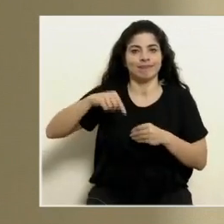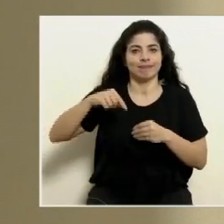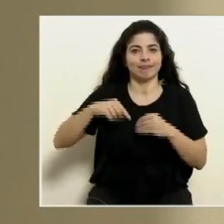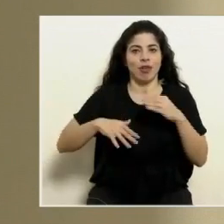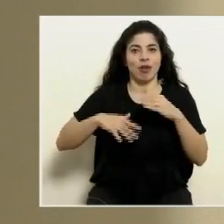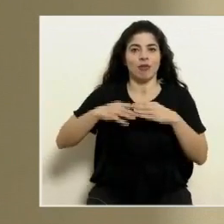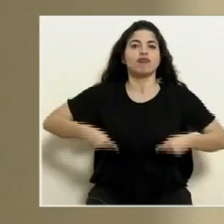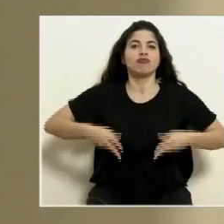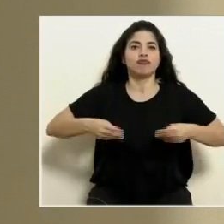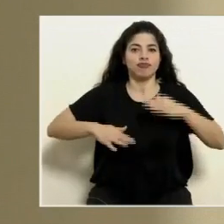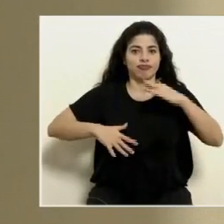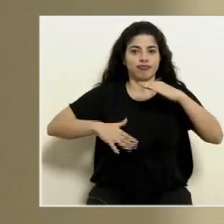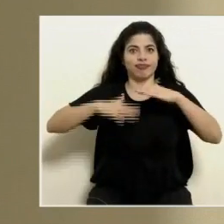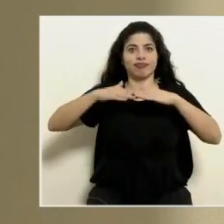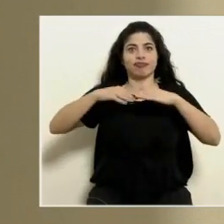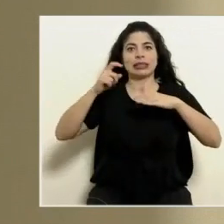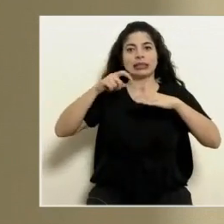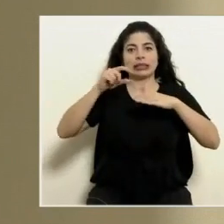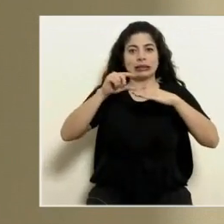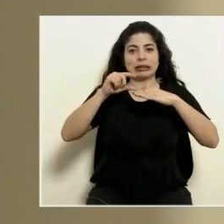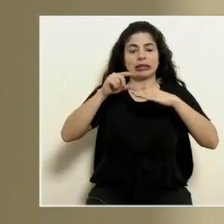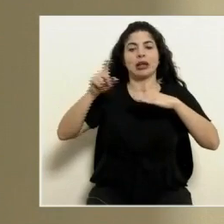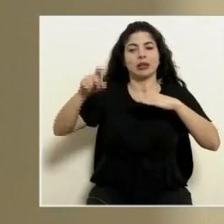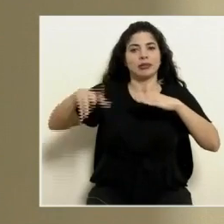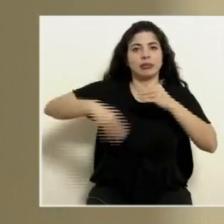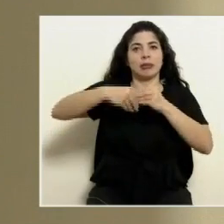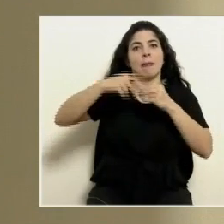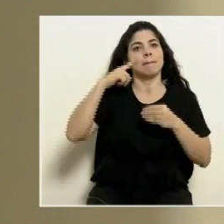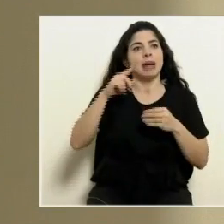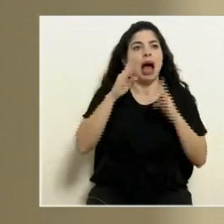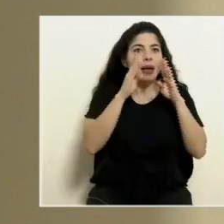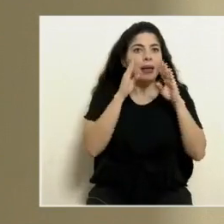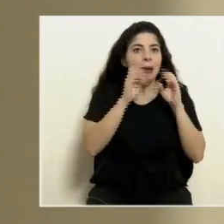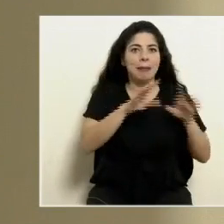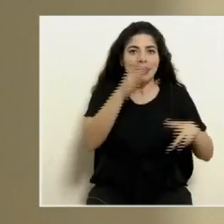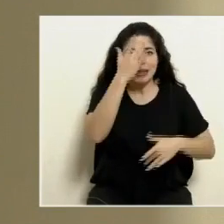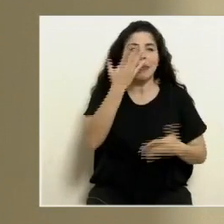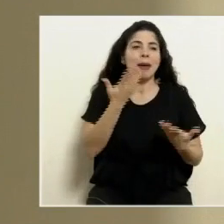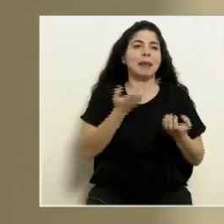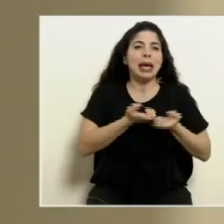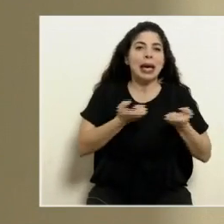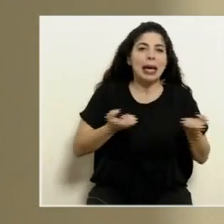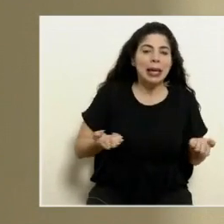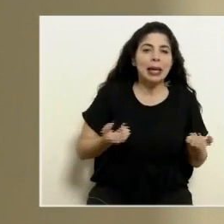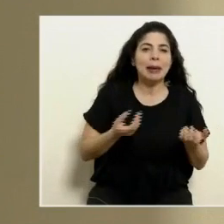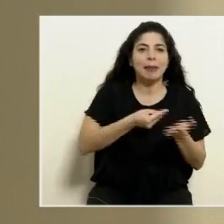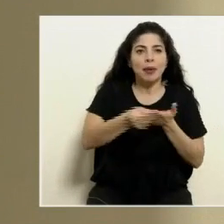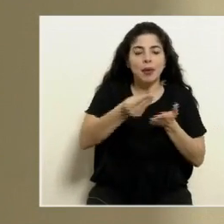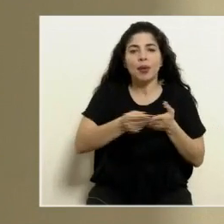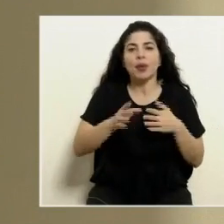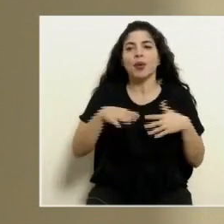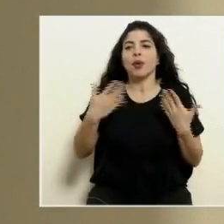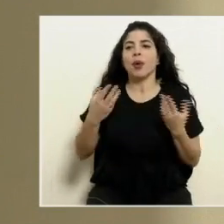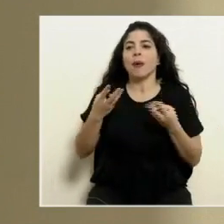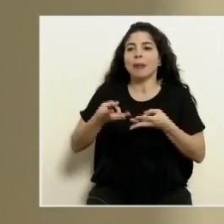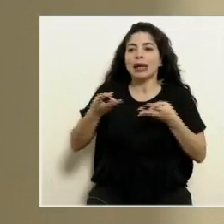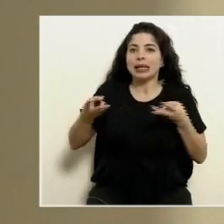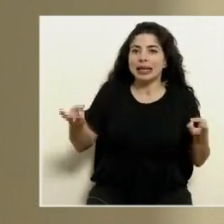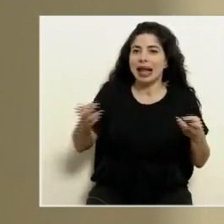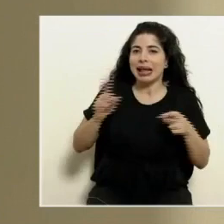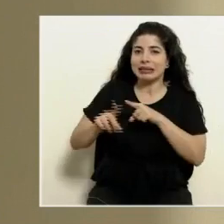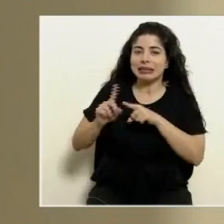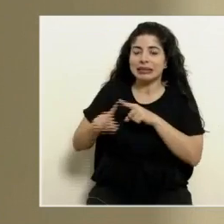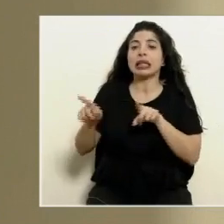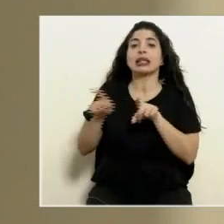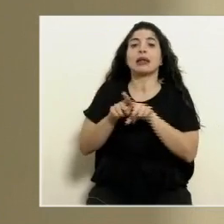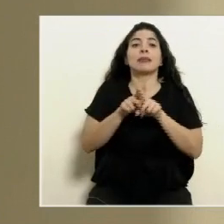ese fondo para todo lo que es las contingencias de atender esta pandemia, entre equipamiento, insumos de todo tipo